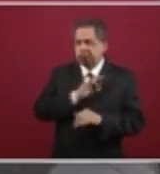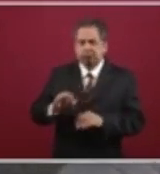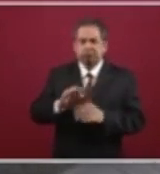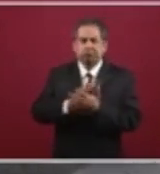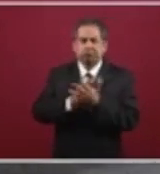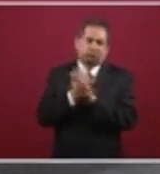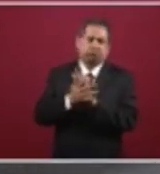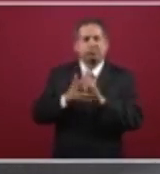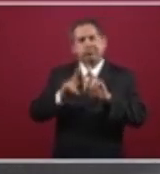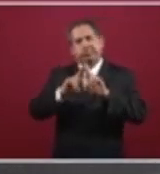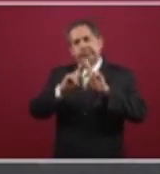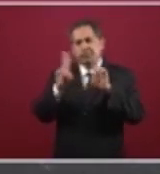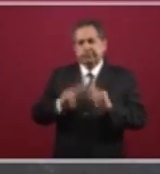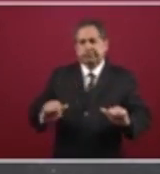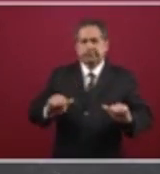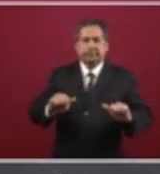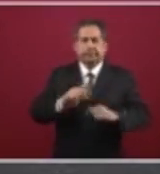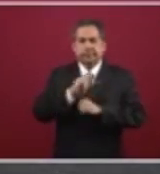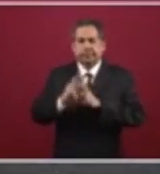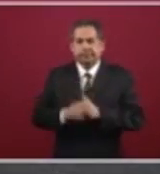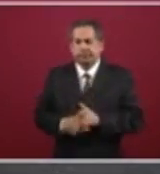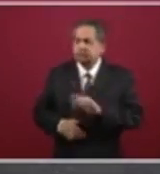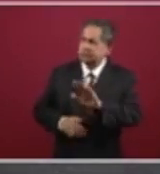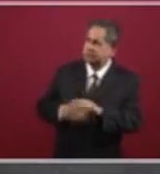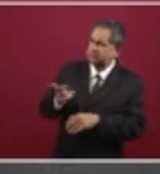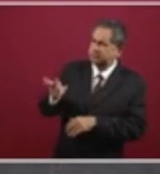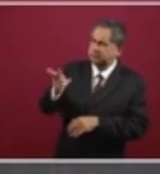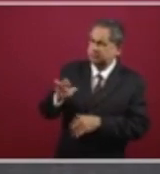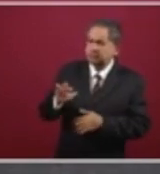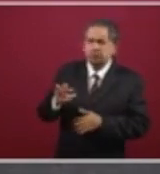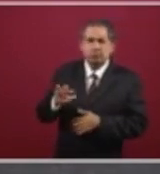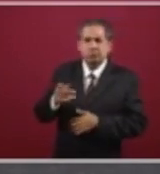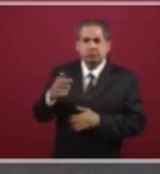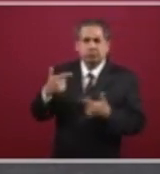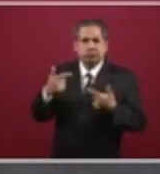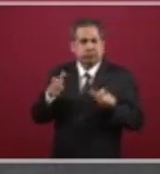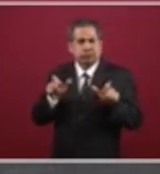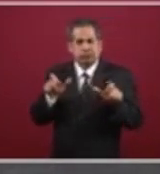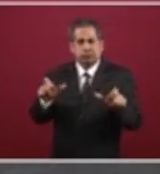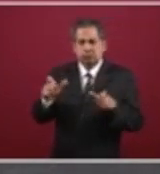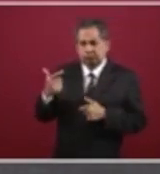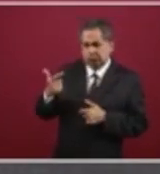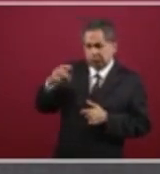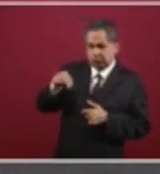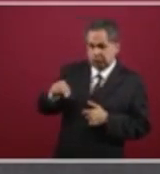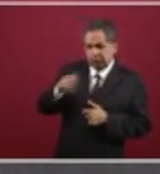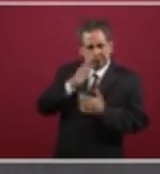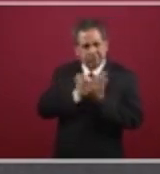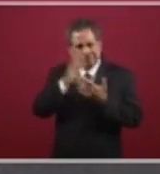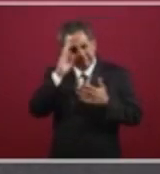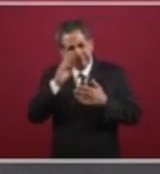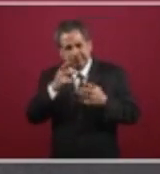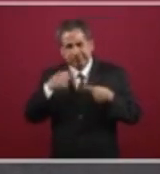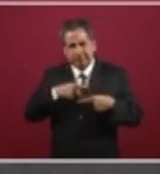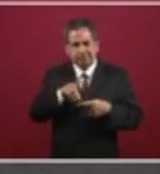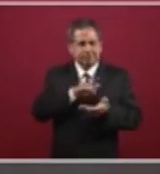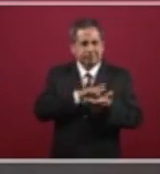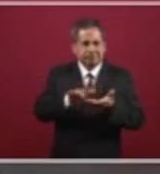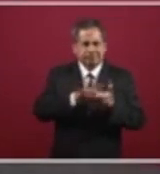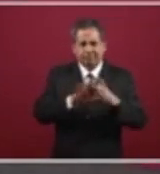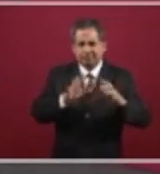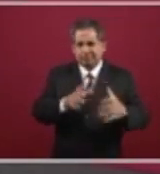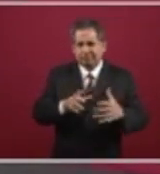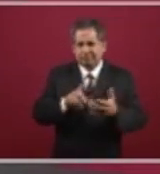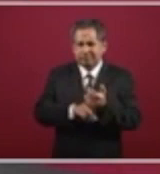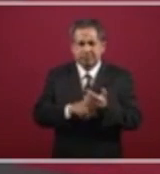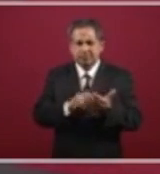paz en el país. Pero entonces, ¿la Guardia Nacional se está viendo rebasada porque está apoyando a